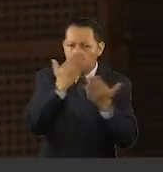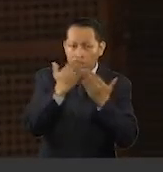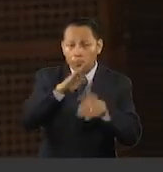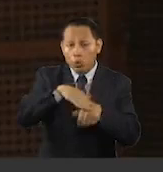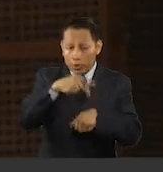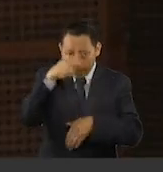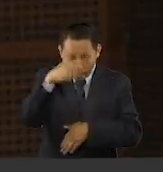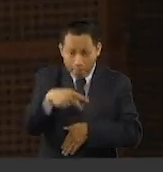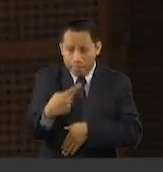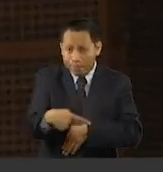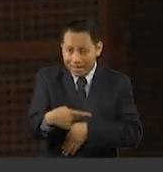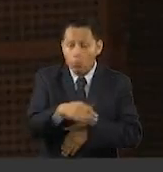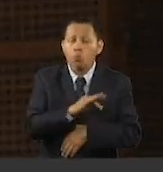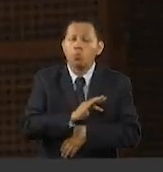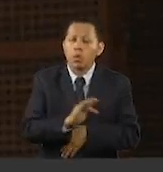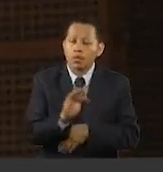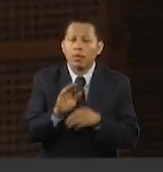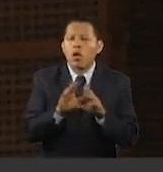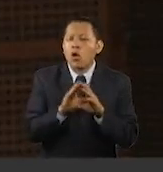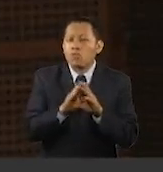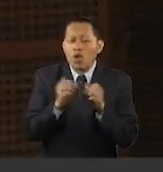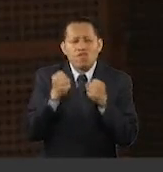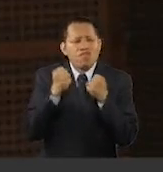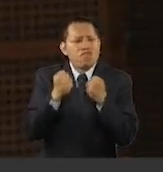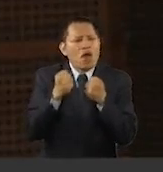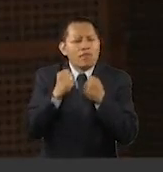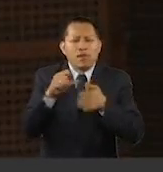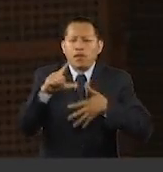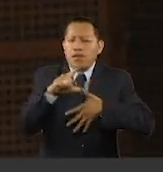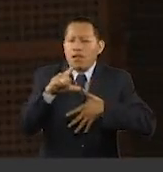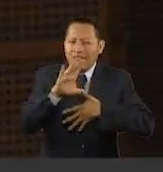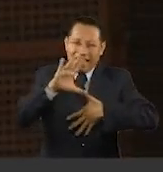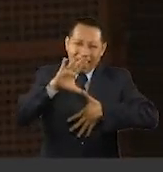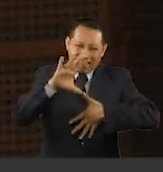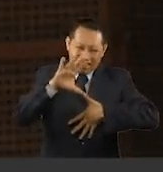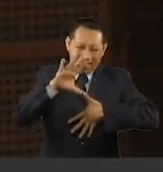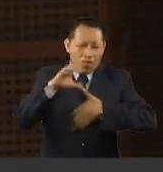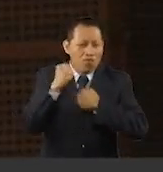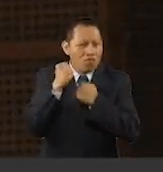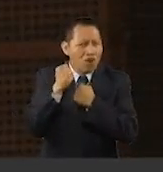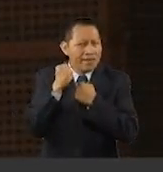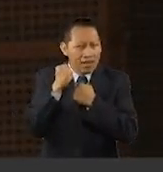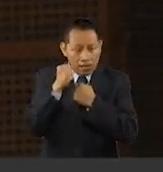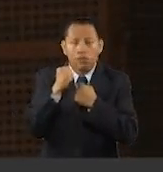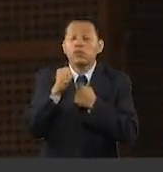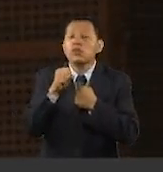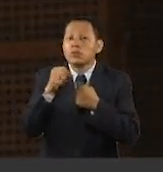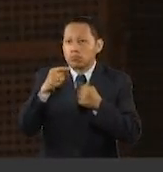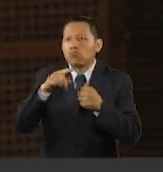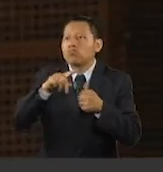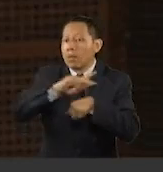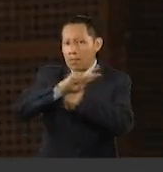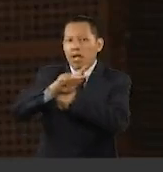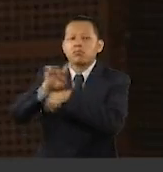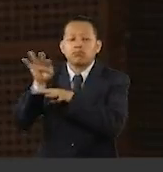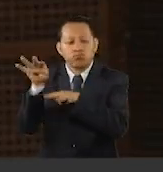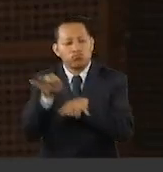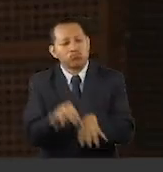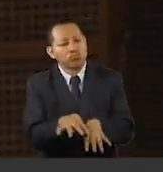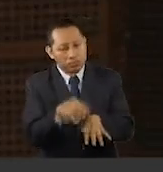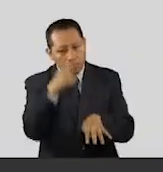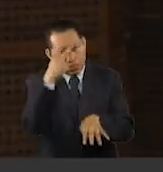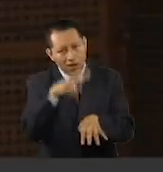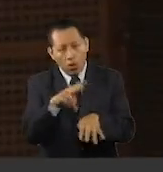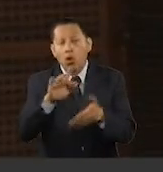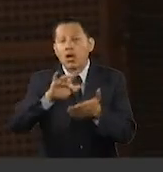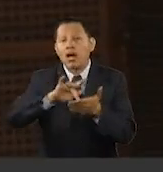ahora mismo una potencia en América y un sitio de referencia donde todo el mundo mira. Y esto lo podemos hacer gracias a la